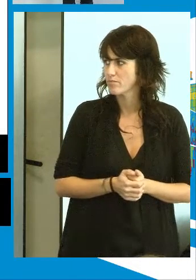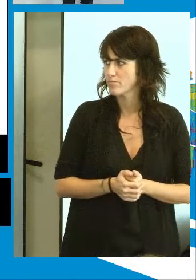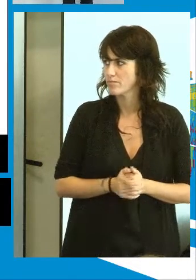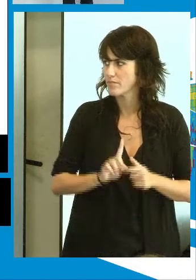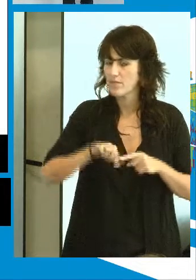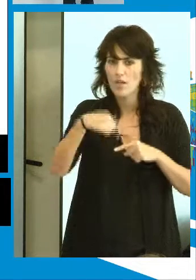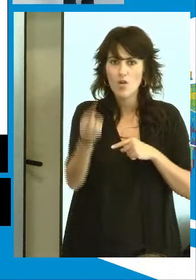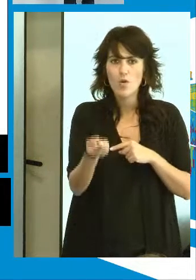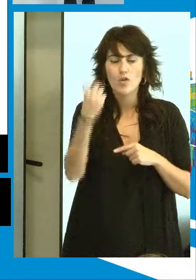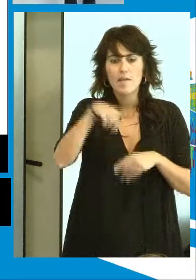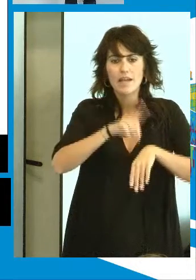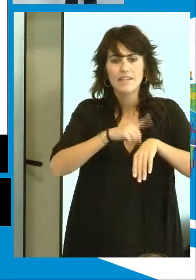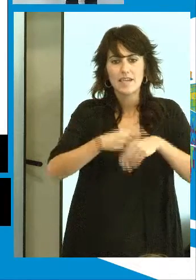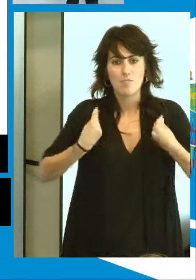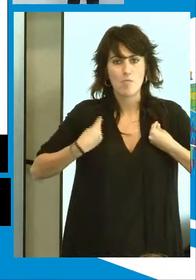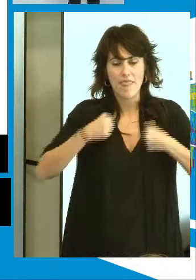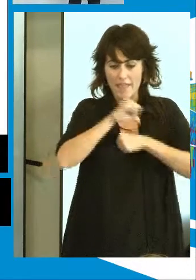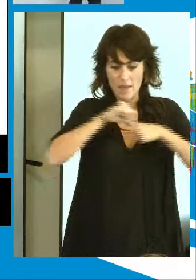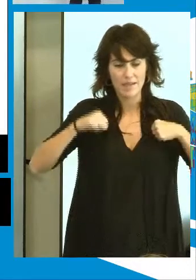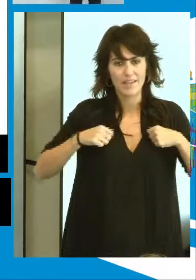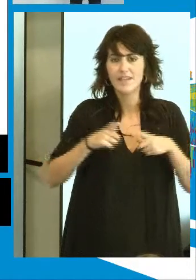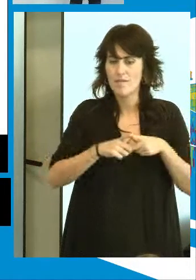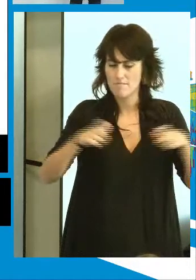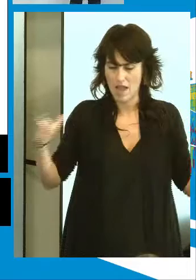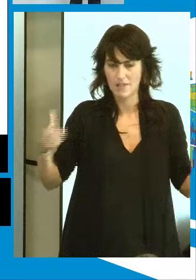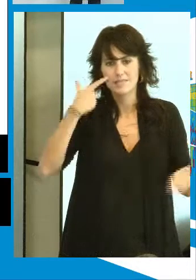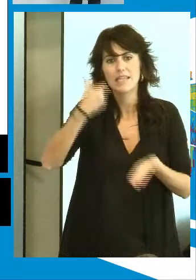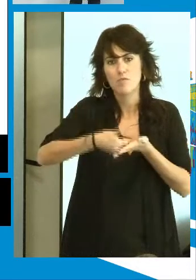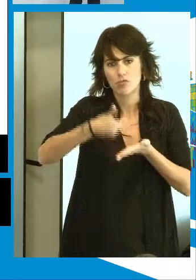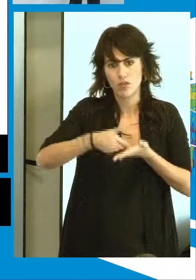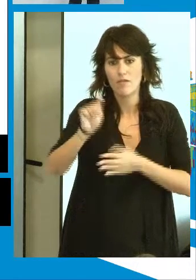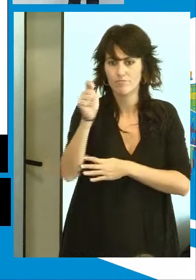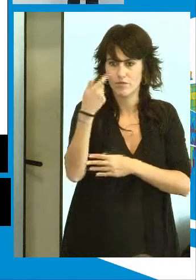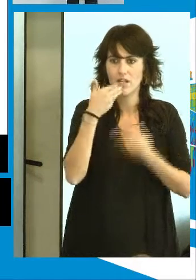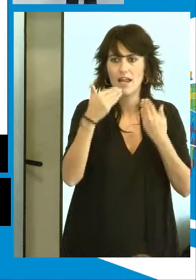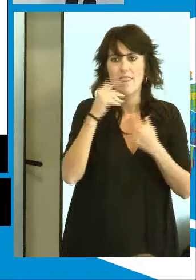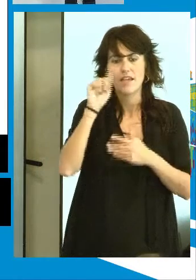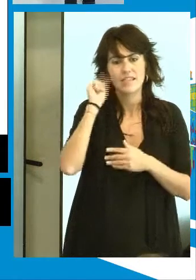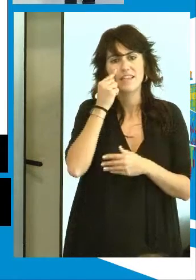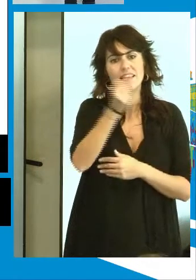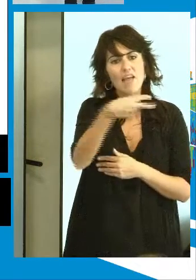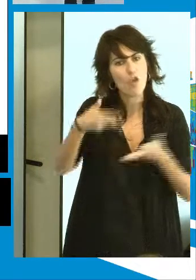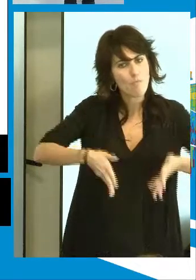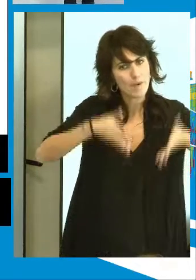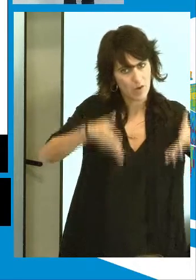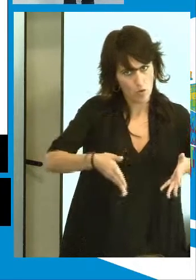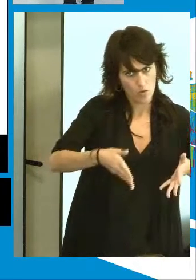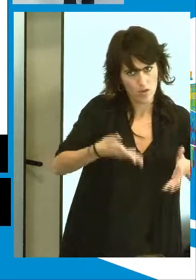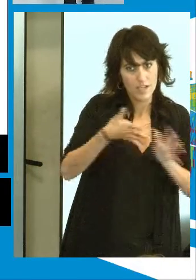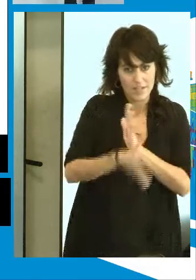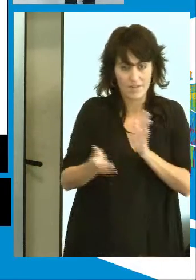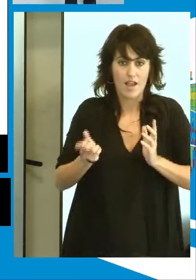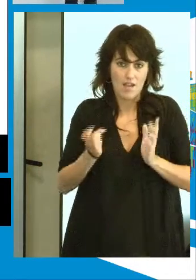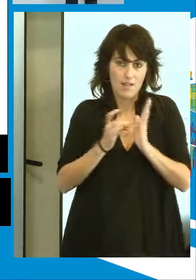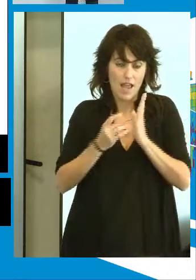Y luego el aumento de tiempo de la vida independiente, que está demostrado que se consigue gracias a la detección precoz. Por eso mejoramos la calidad de vida del